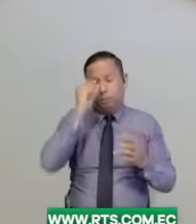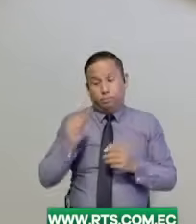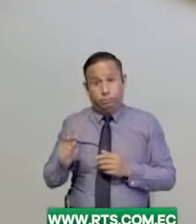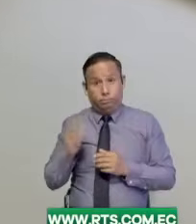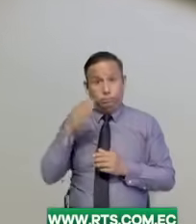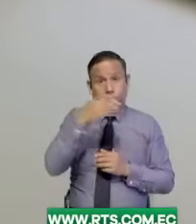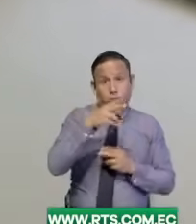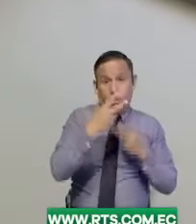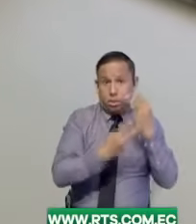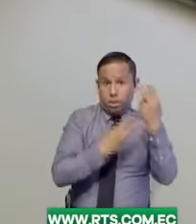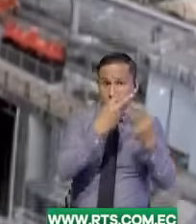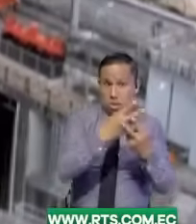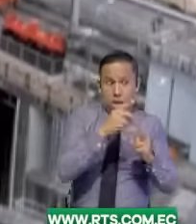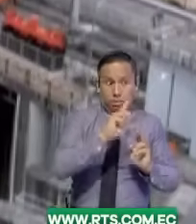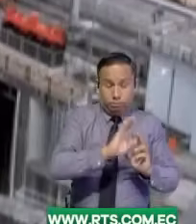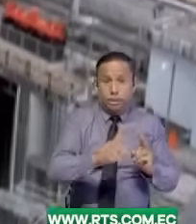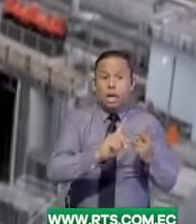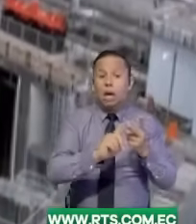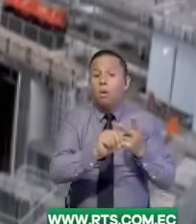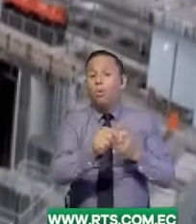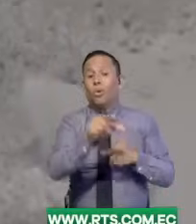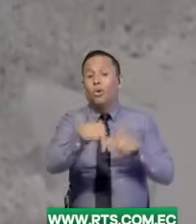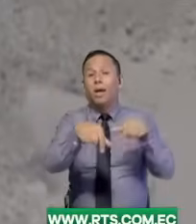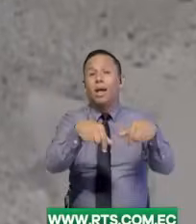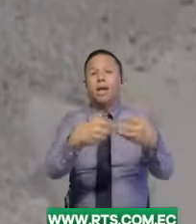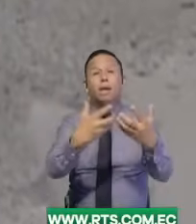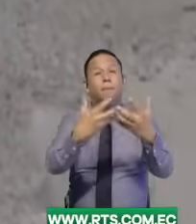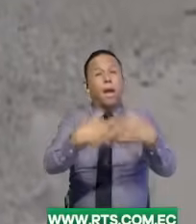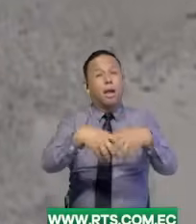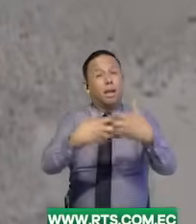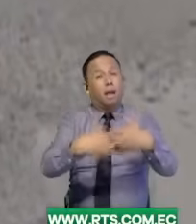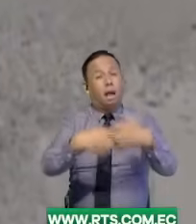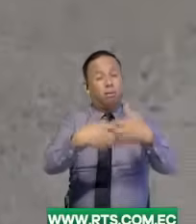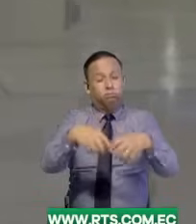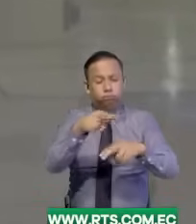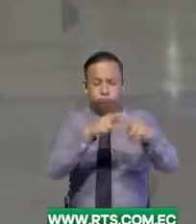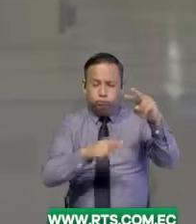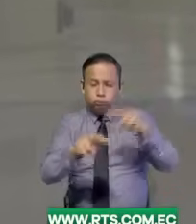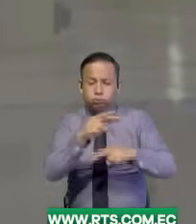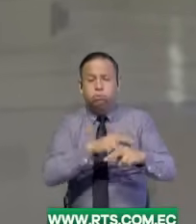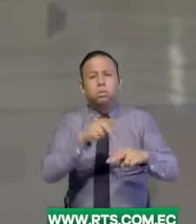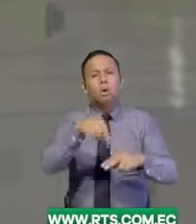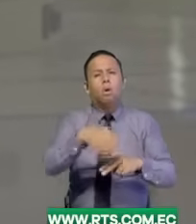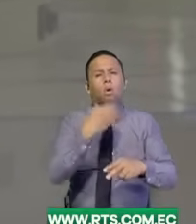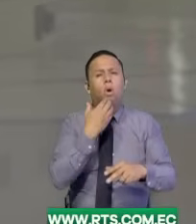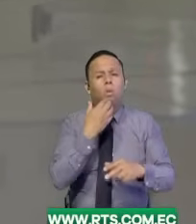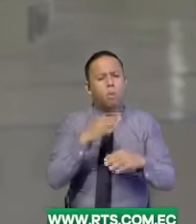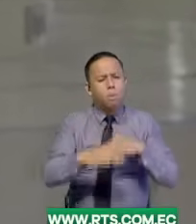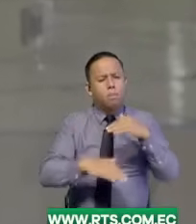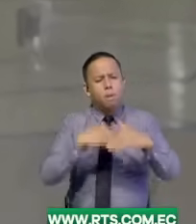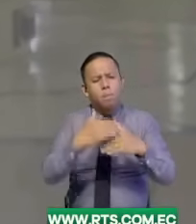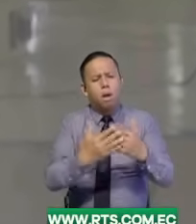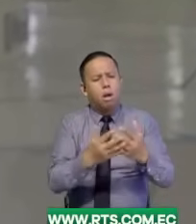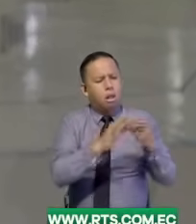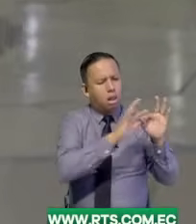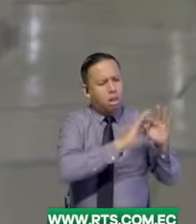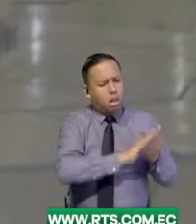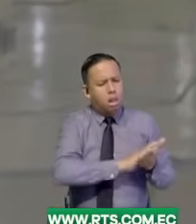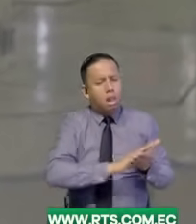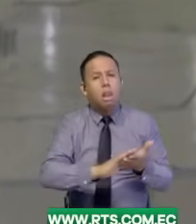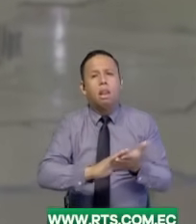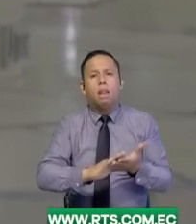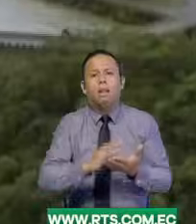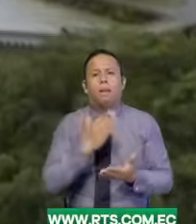también que revise la casa de máquinas y el avance de las labores de mantenimiento por sedimentación, informó Edwin